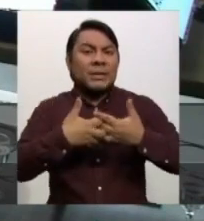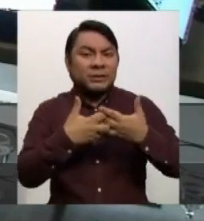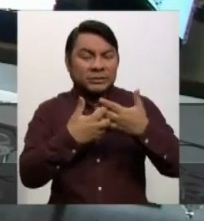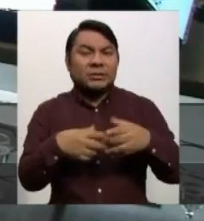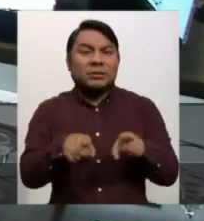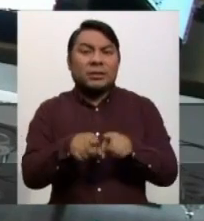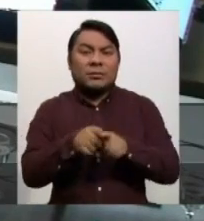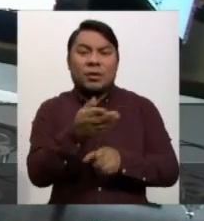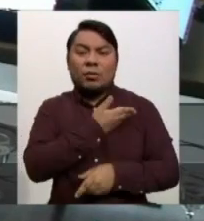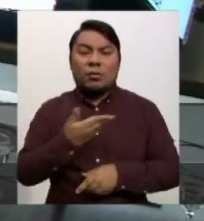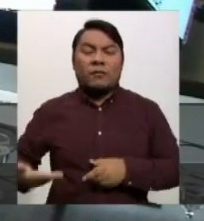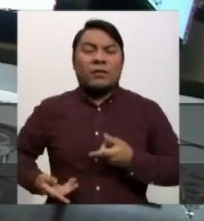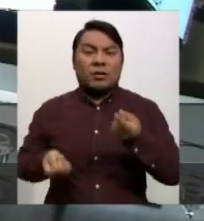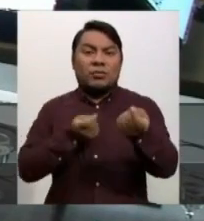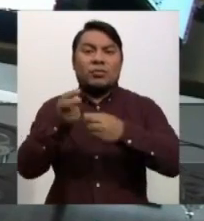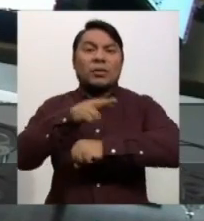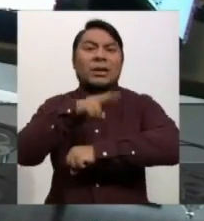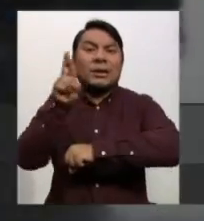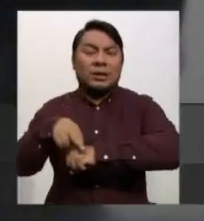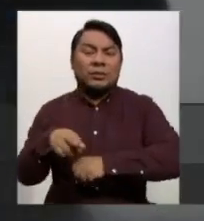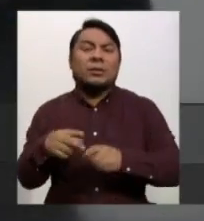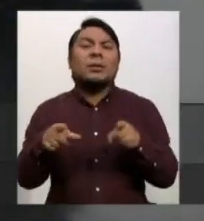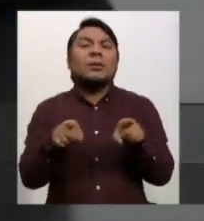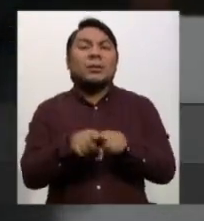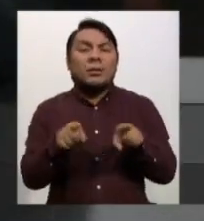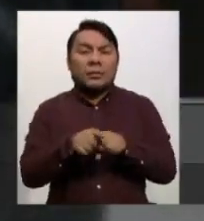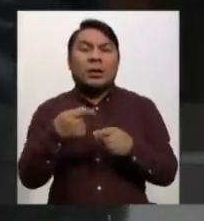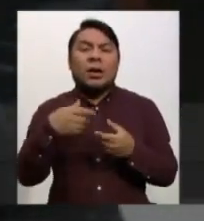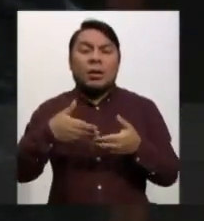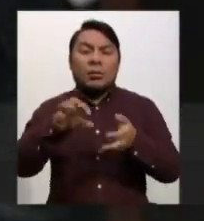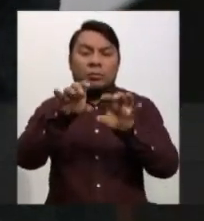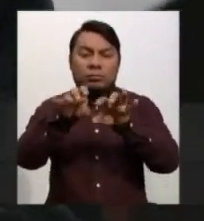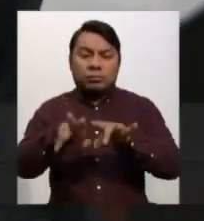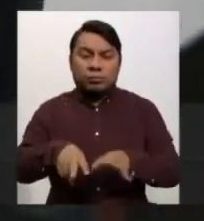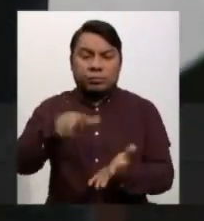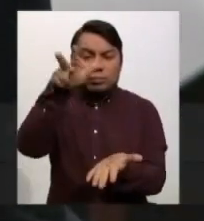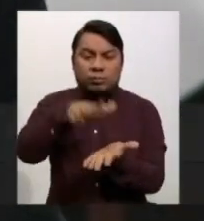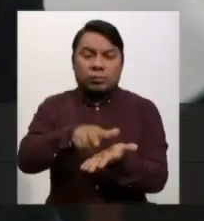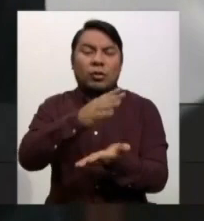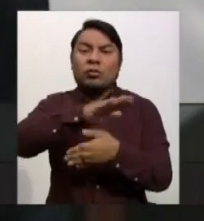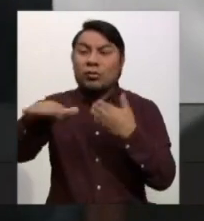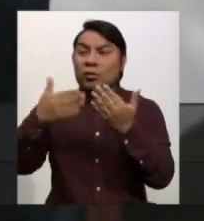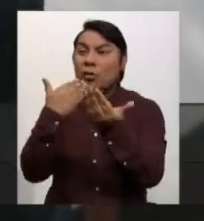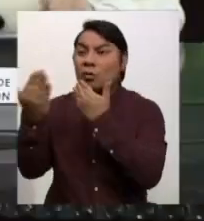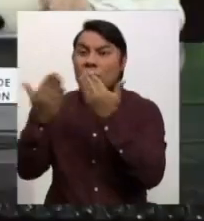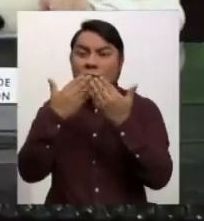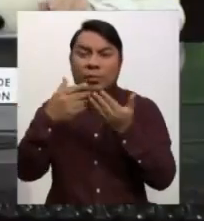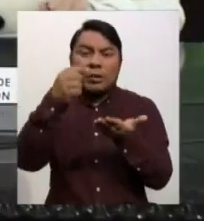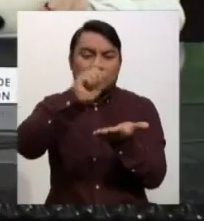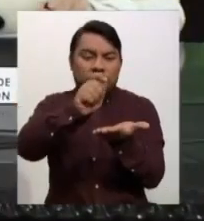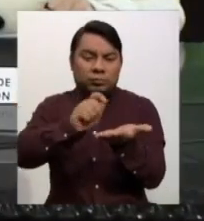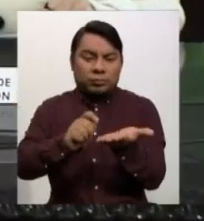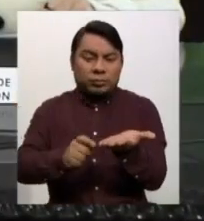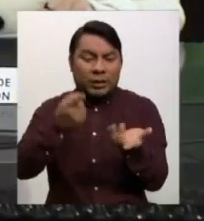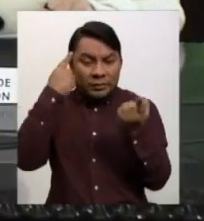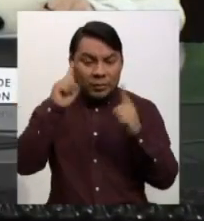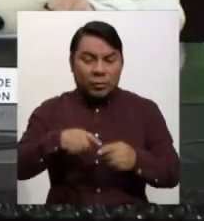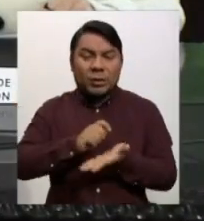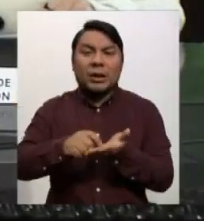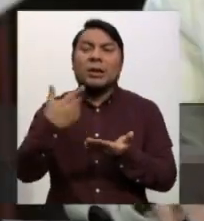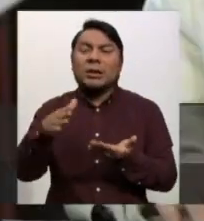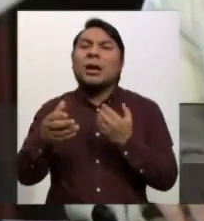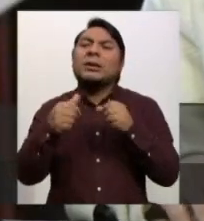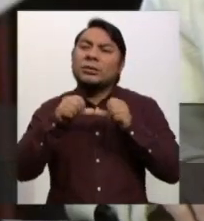de gobiernos regionales. Al final se redactó un documento con las conclusiones de lo debatido. Entre ellas figura el mantener la política de